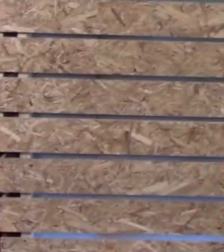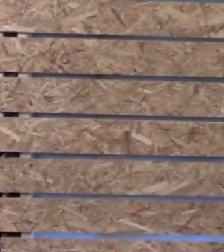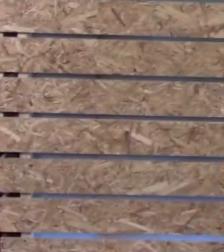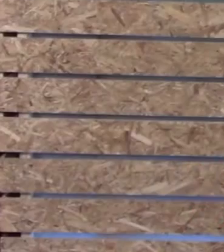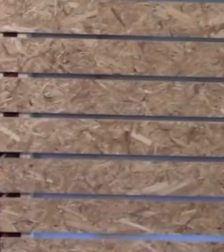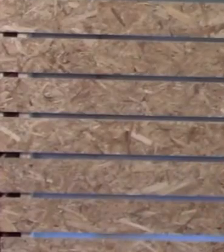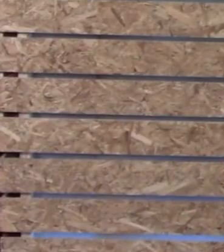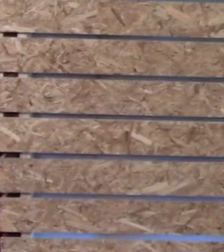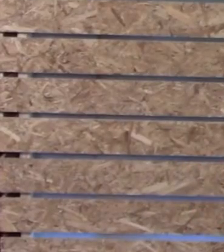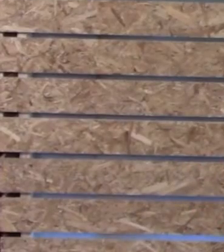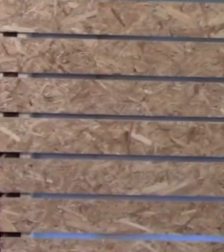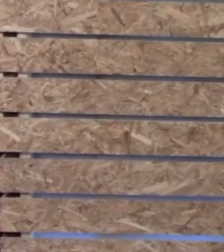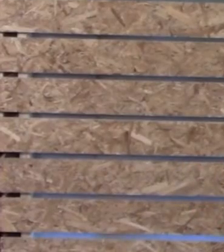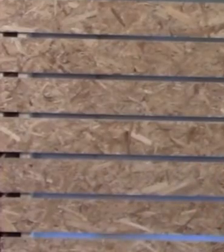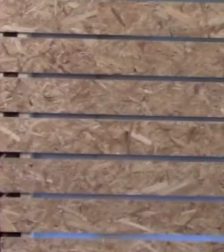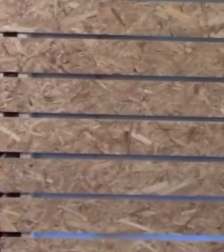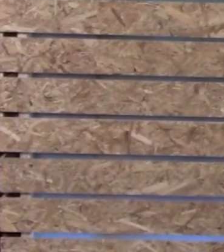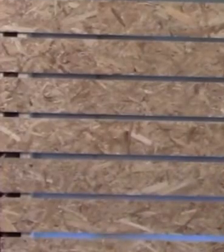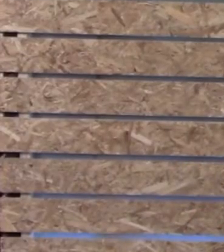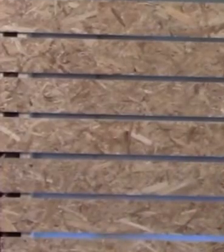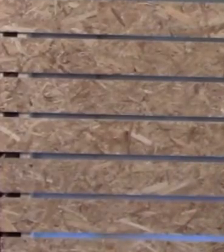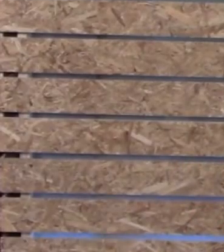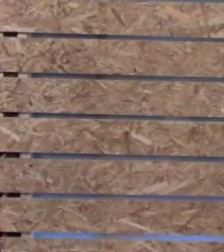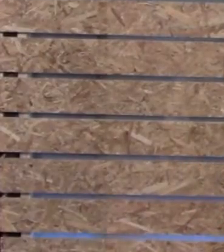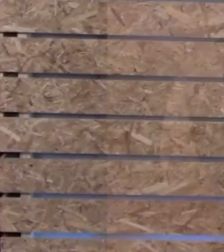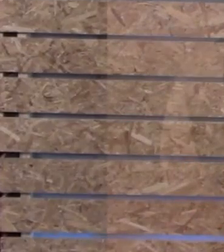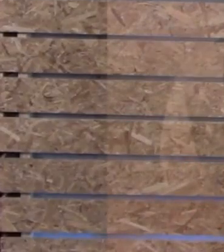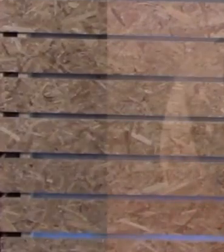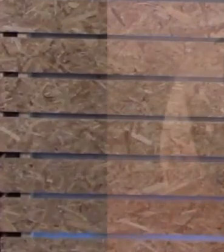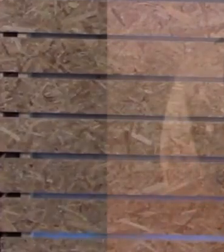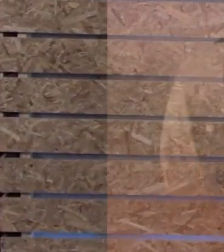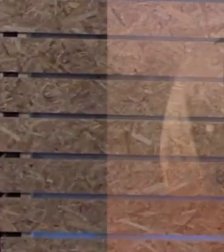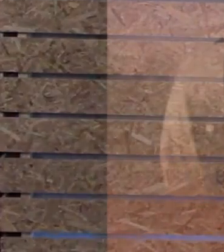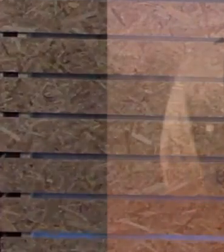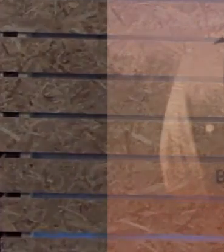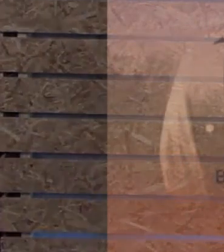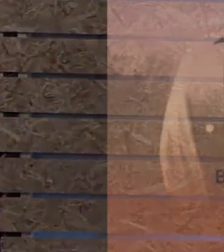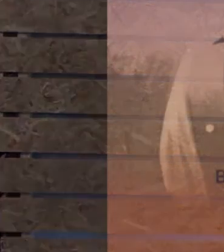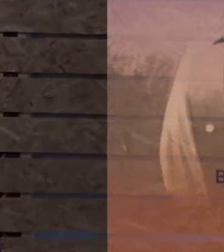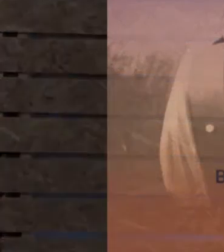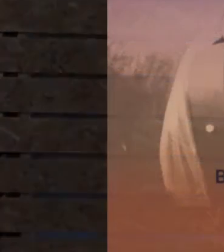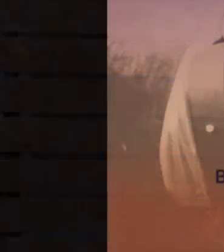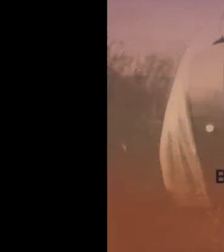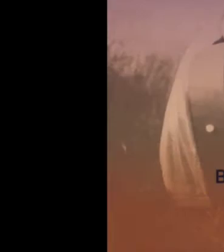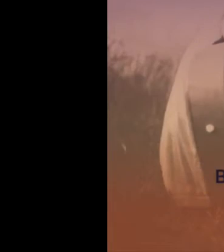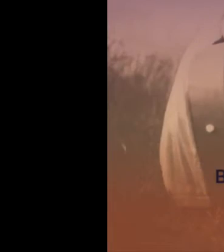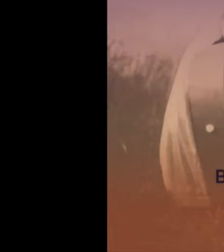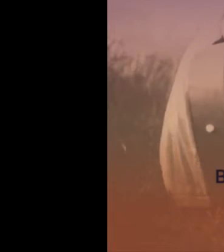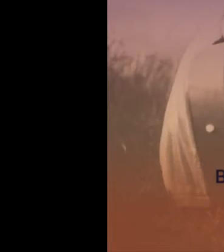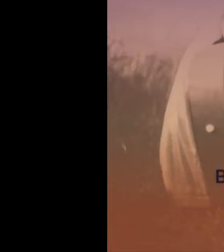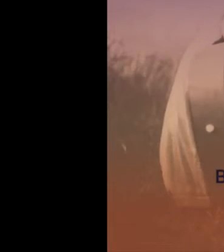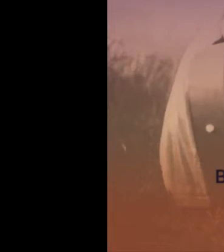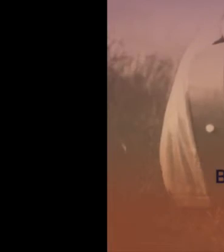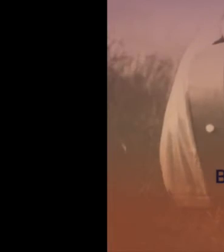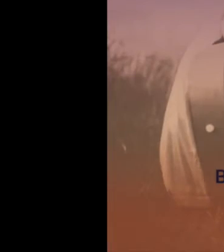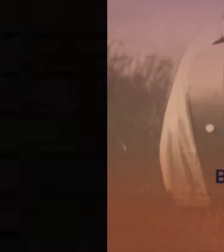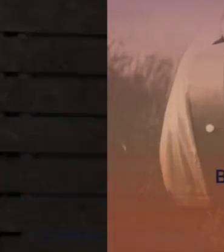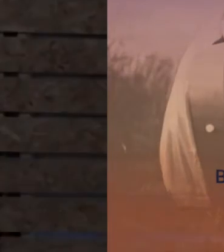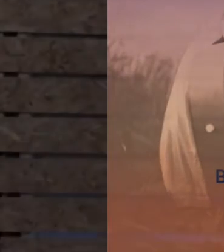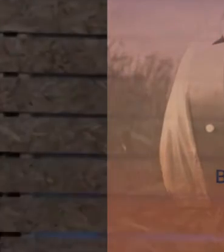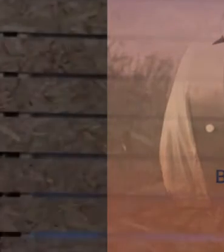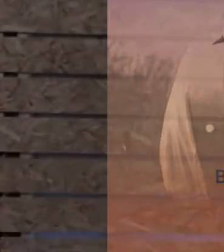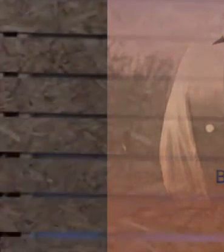Estamos haciendo una serie en el libro de los Salmos que llamamos Sintiendo y Pensando con Dios. El objetivo de esa serie es que nuestra vida,